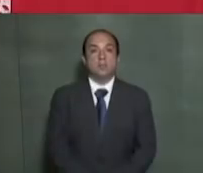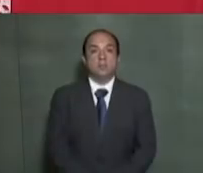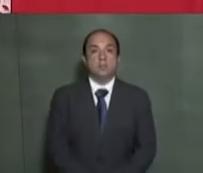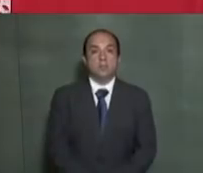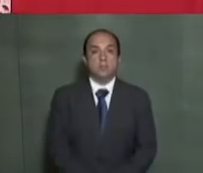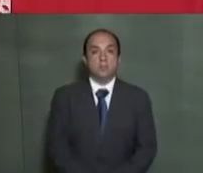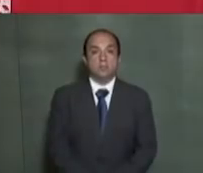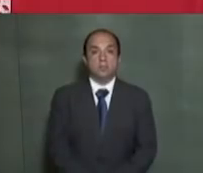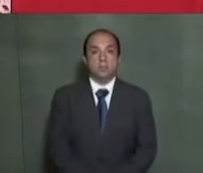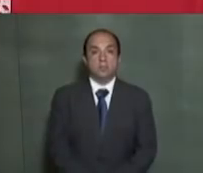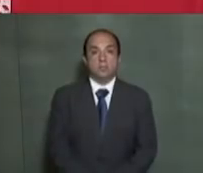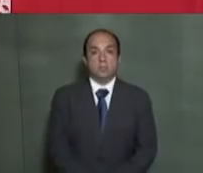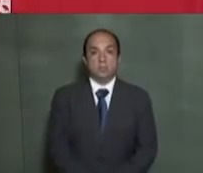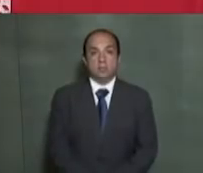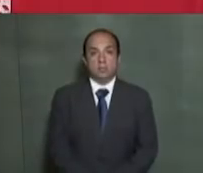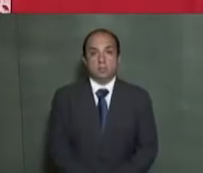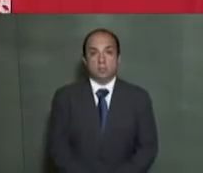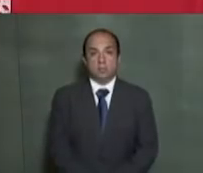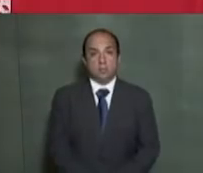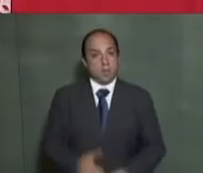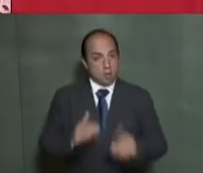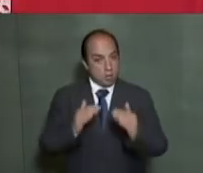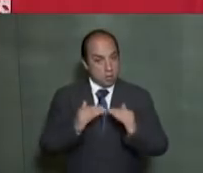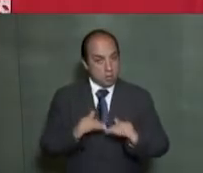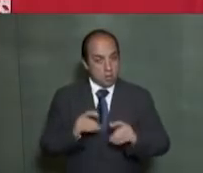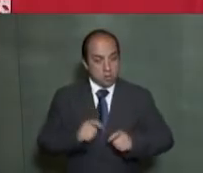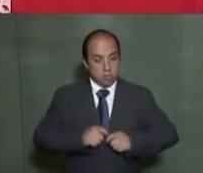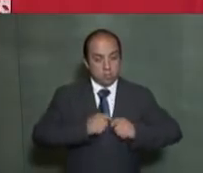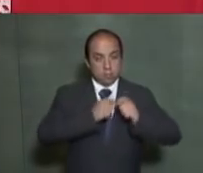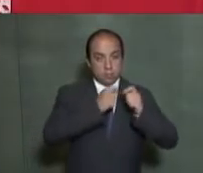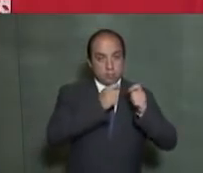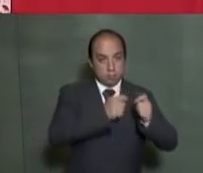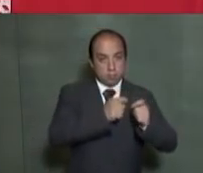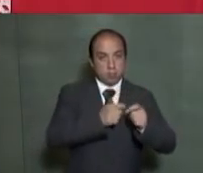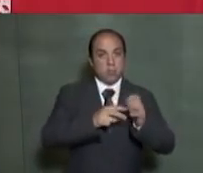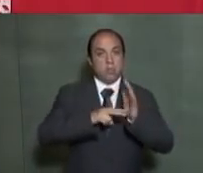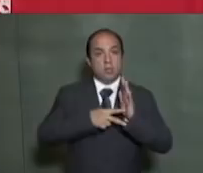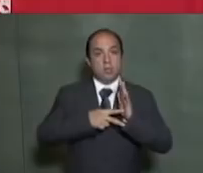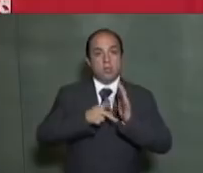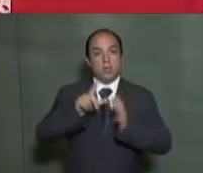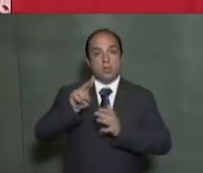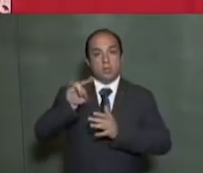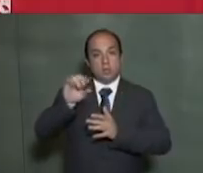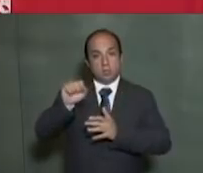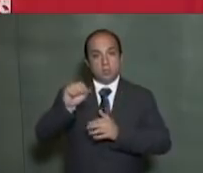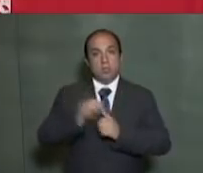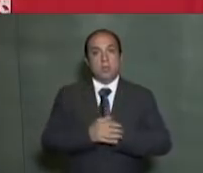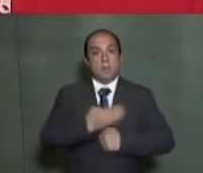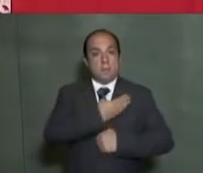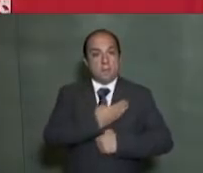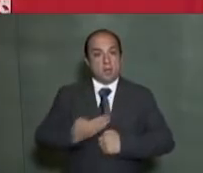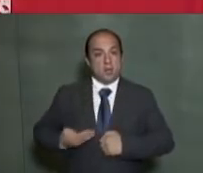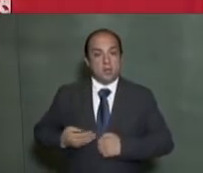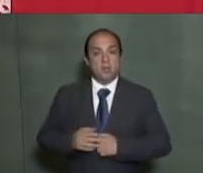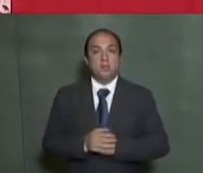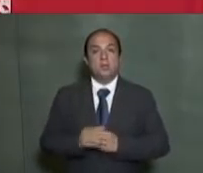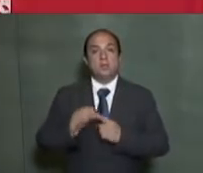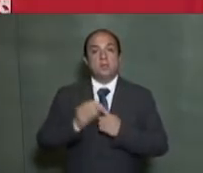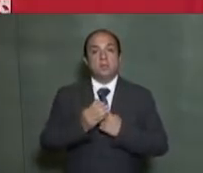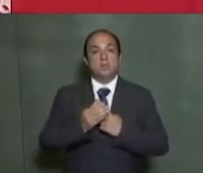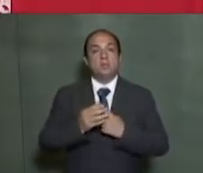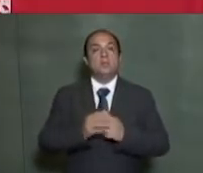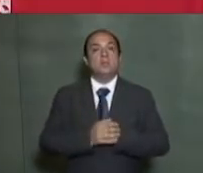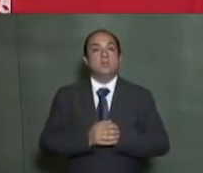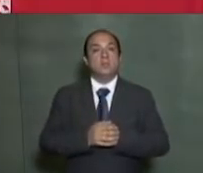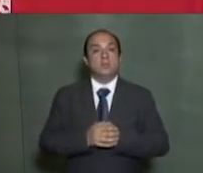A continuación, cedemos el uso de la palabra al ingeniero Luis Rojas Nieto, presidente del Colegio de Ingenieros Civiles